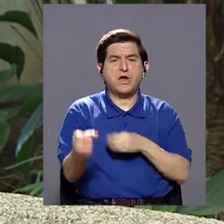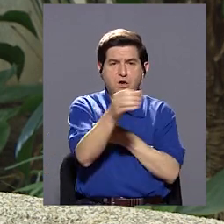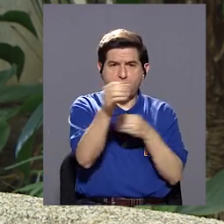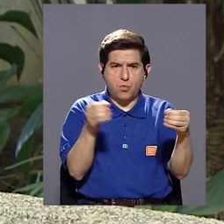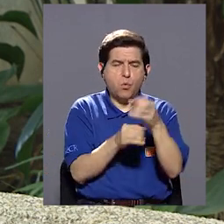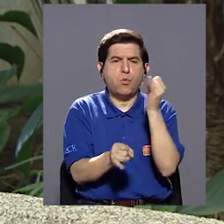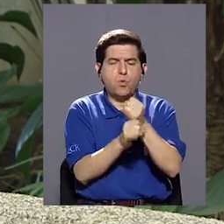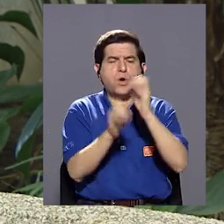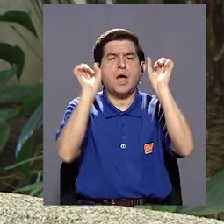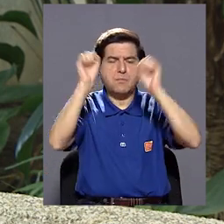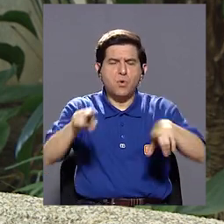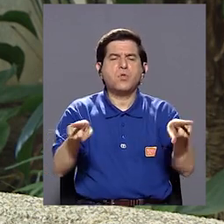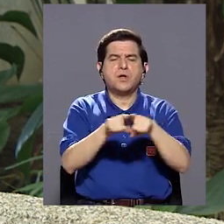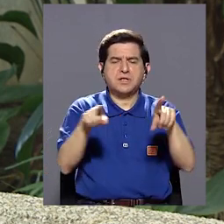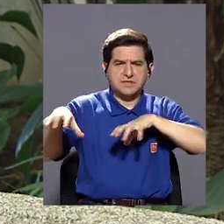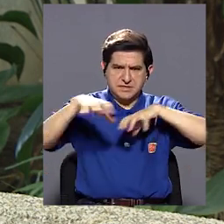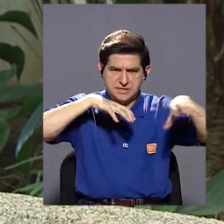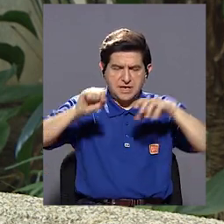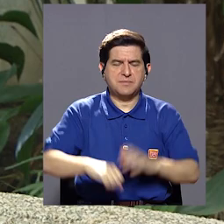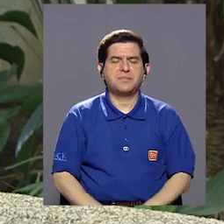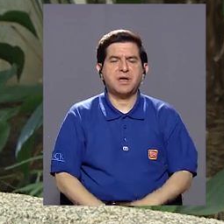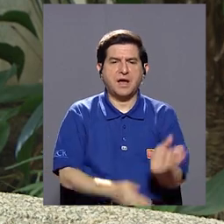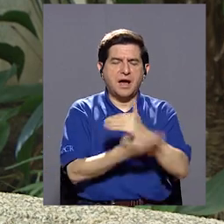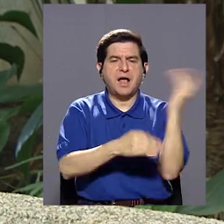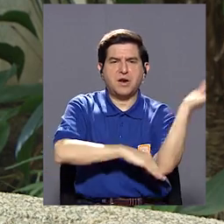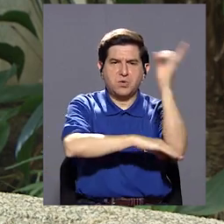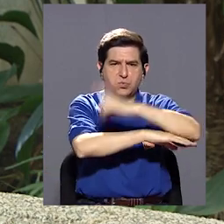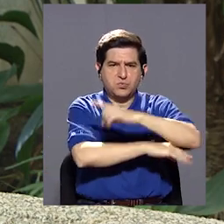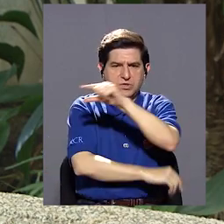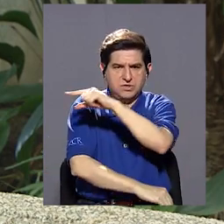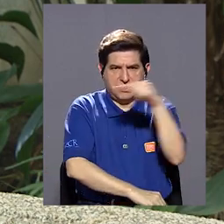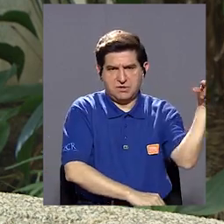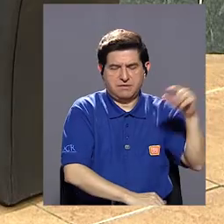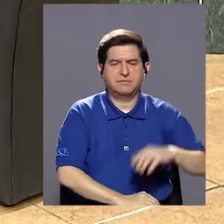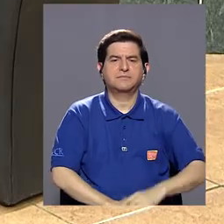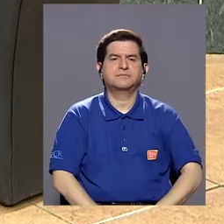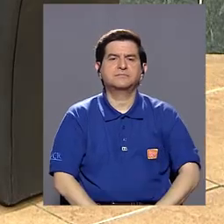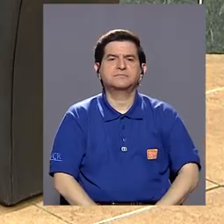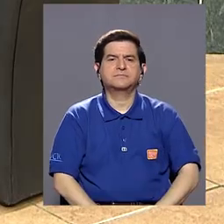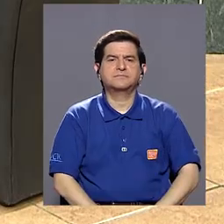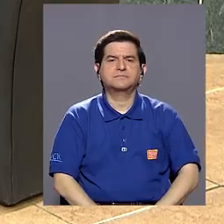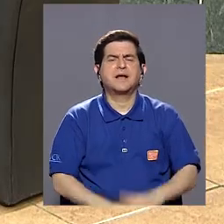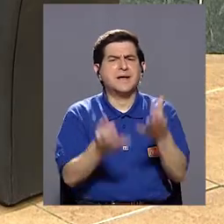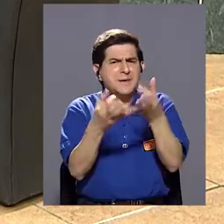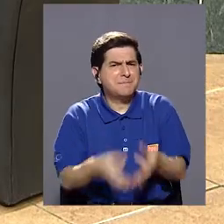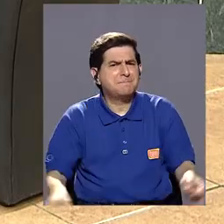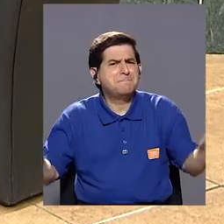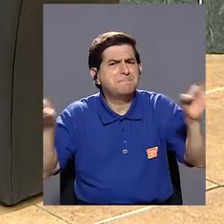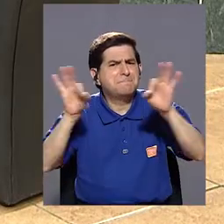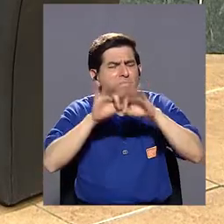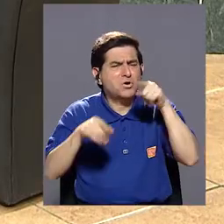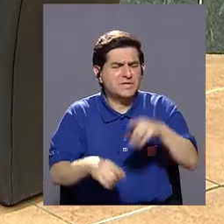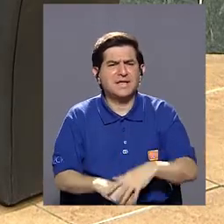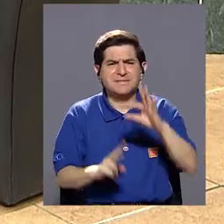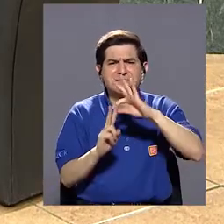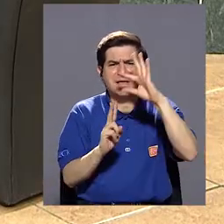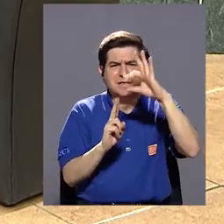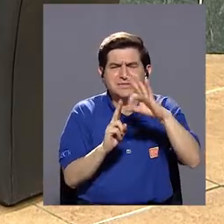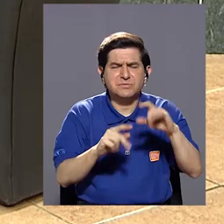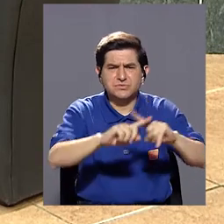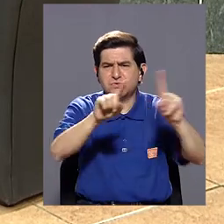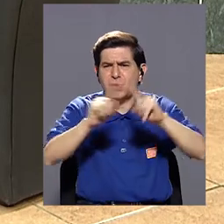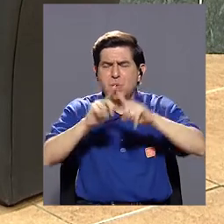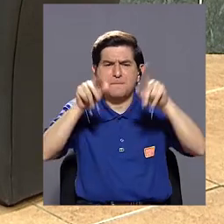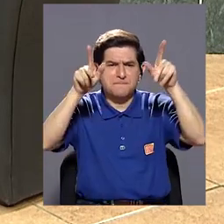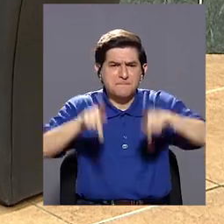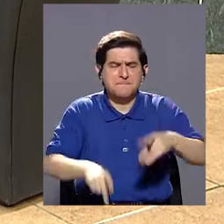una sucursal de la institución pueda ir a realizar ahí mis actividades ciertos días de la semana. ¿Por qué es importante esta